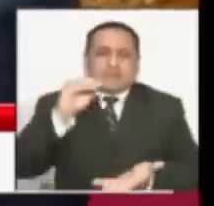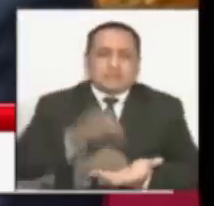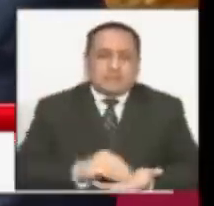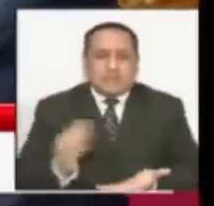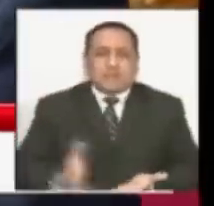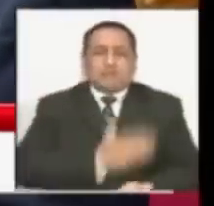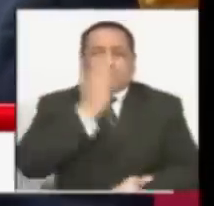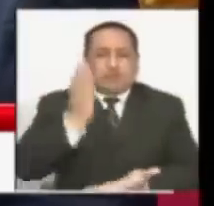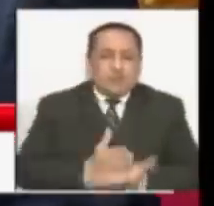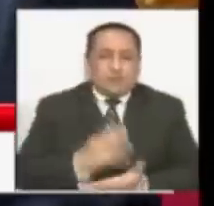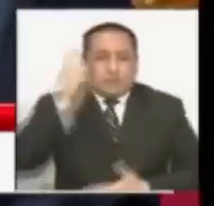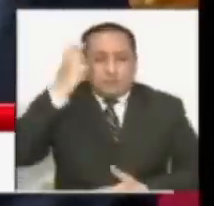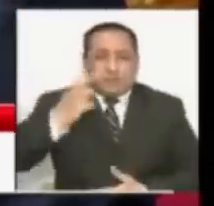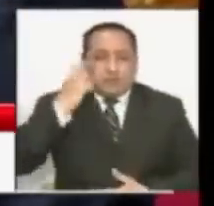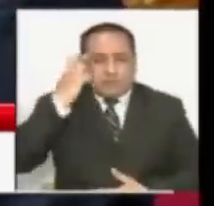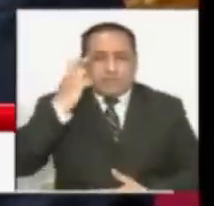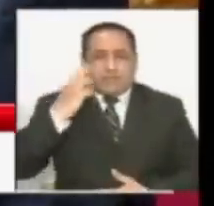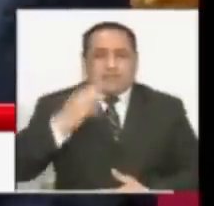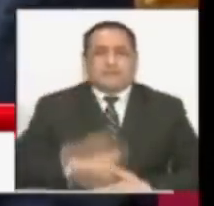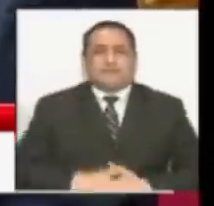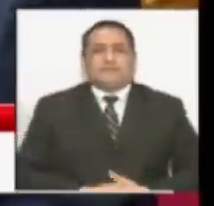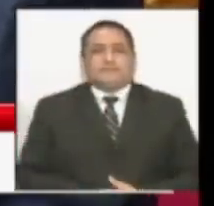crisis política.